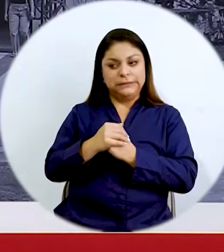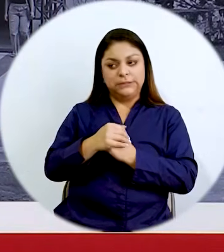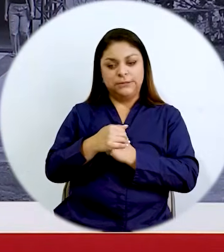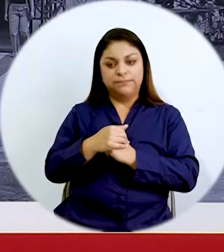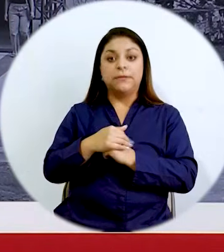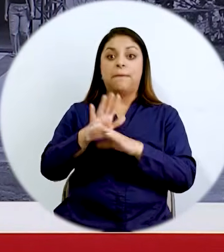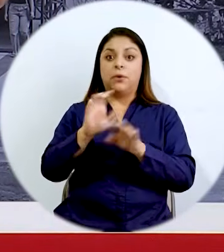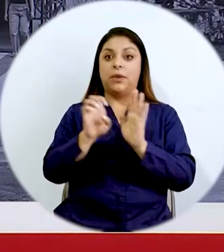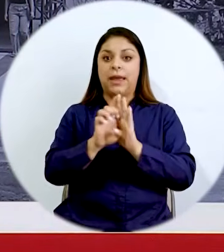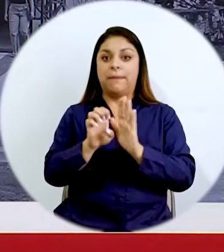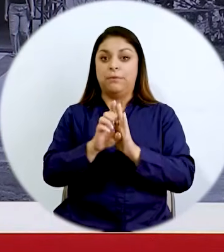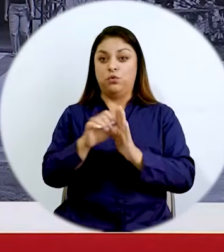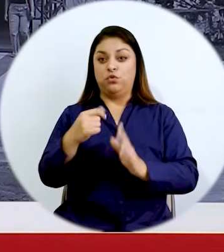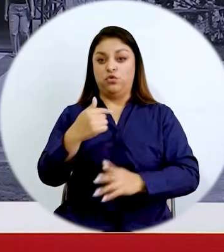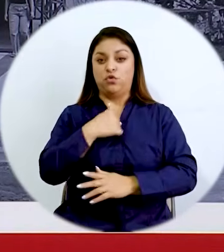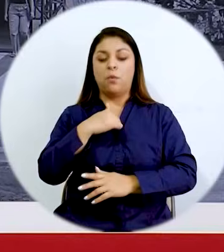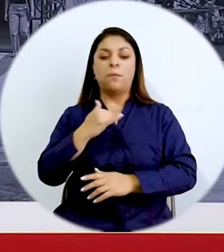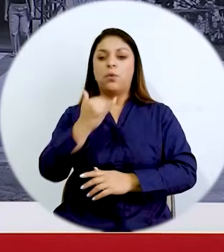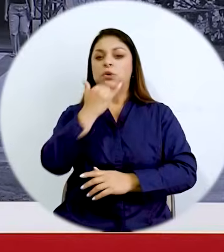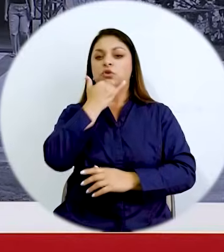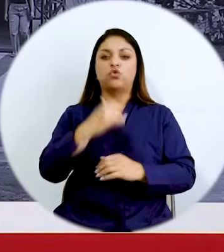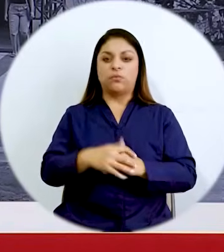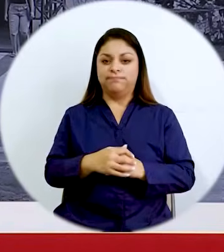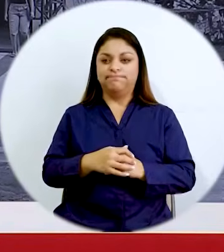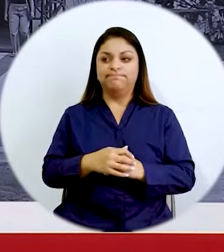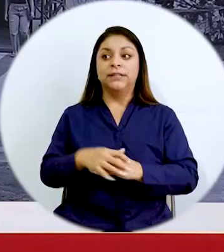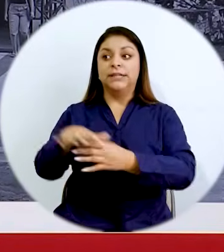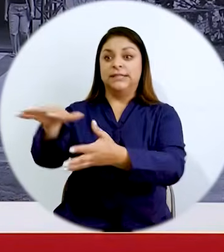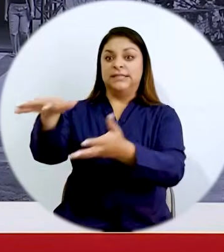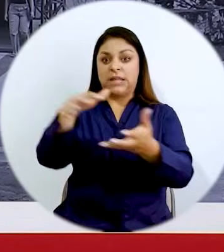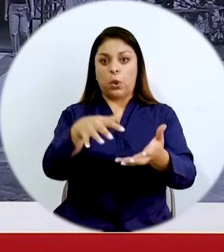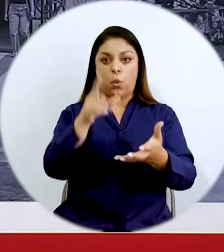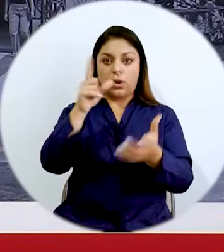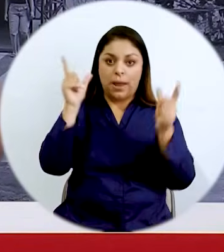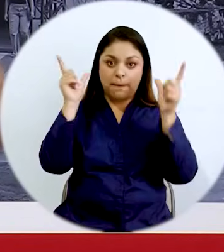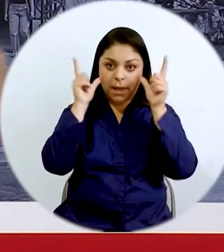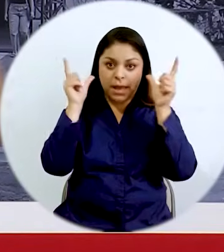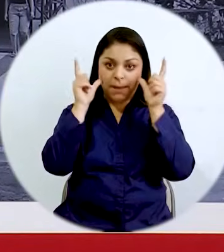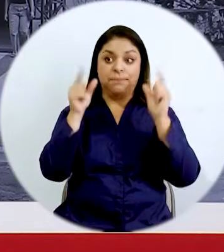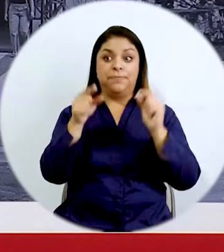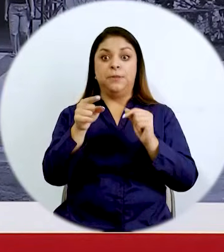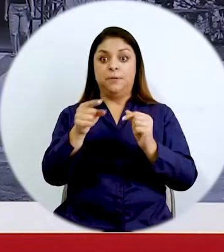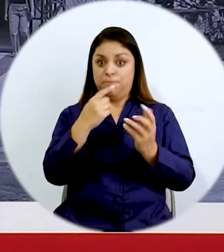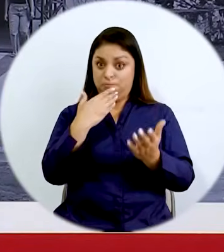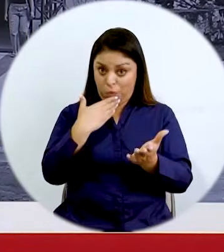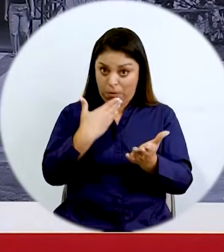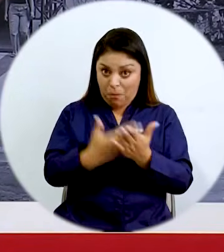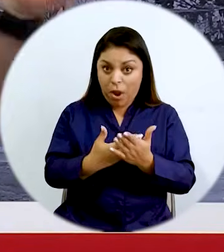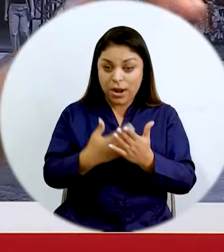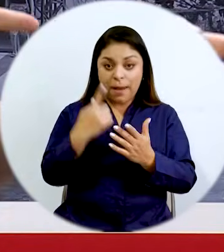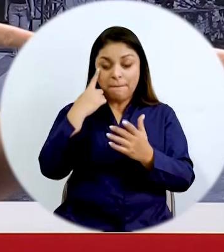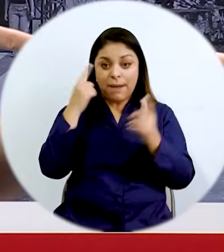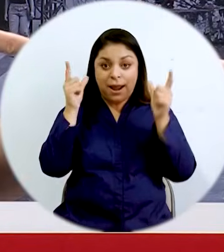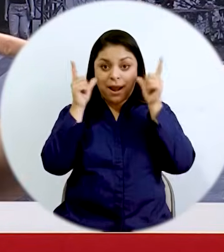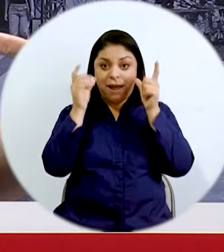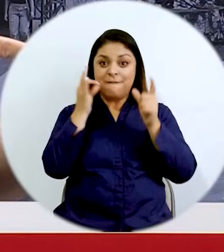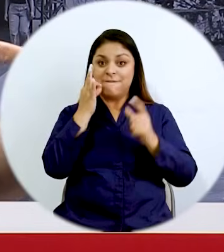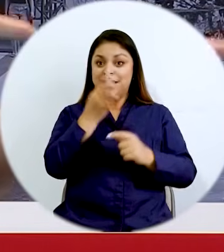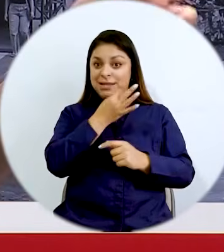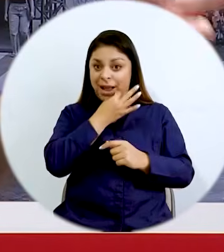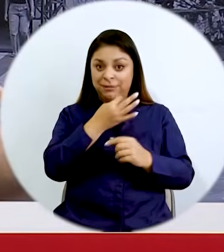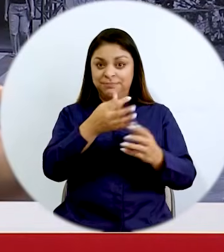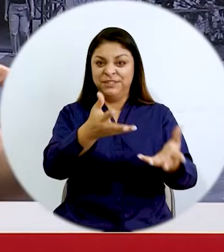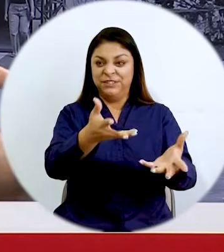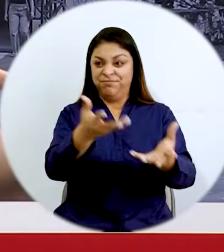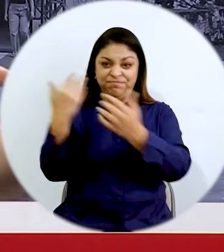yo, por error, saco una vaca que era una vaca muy buena para la finca, al final se ve